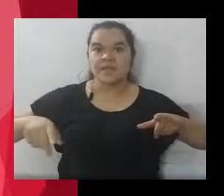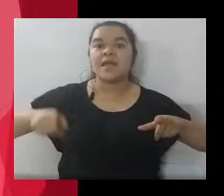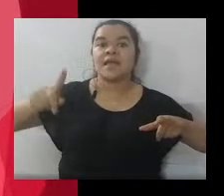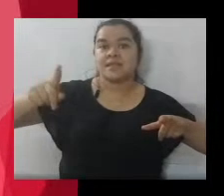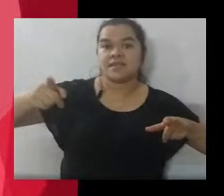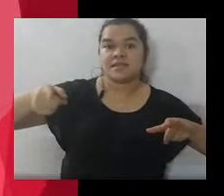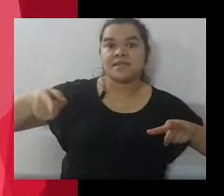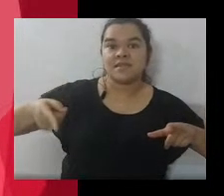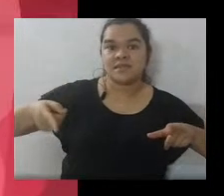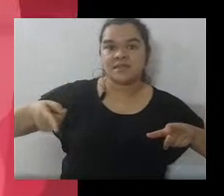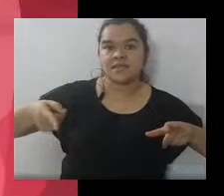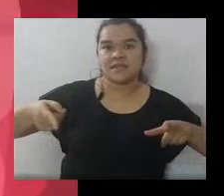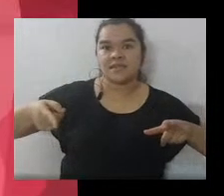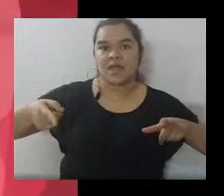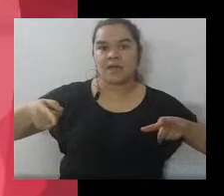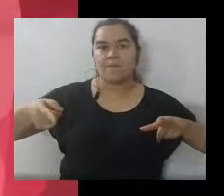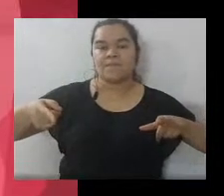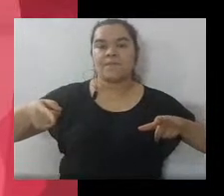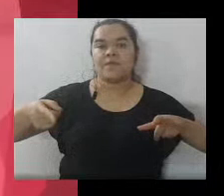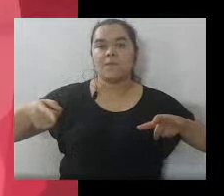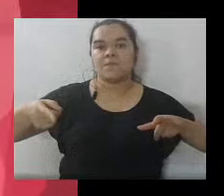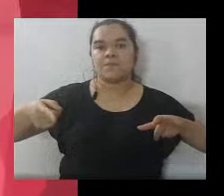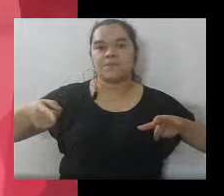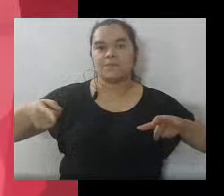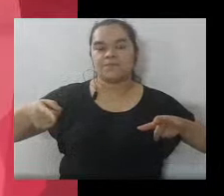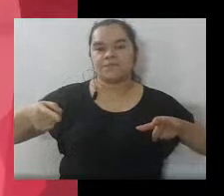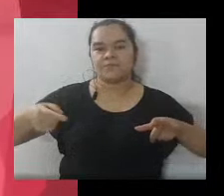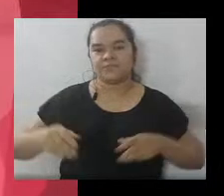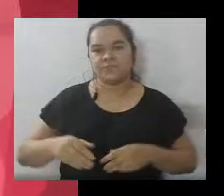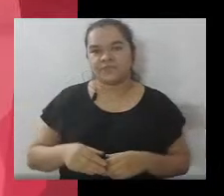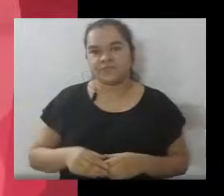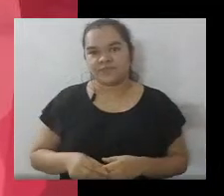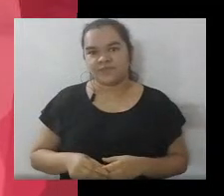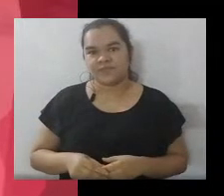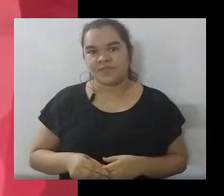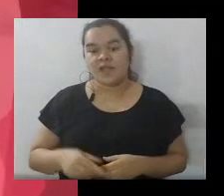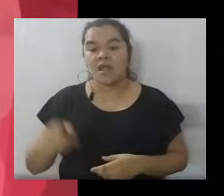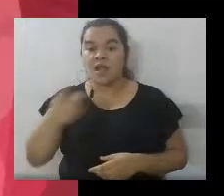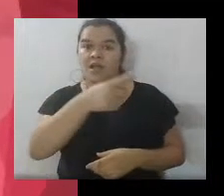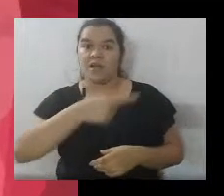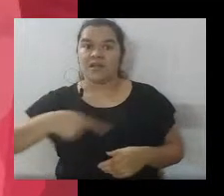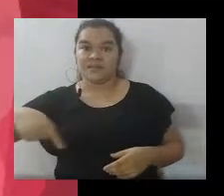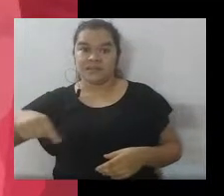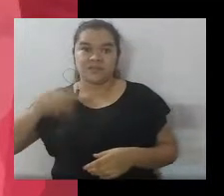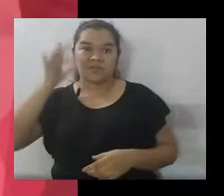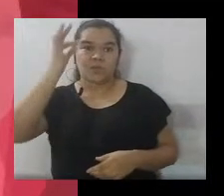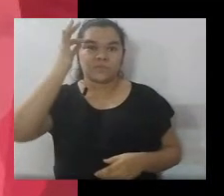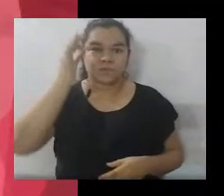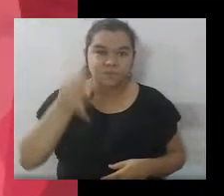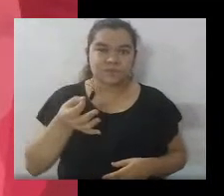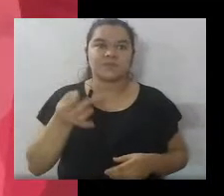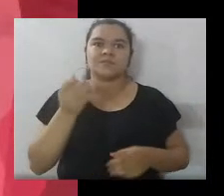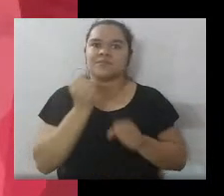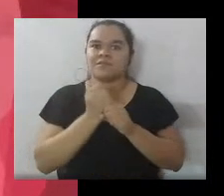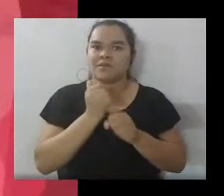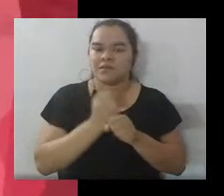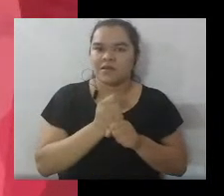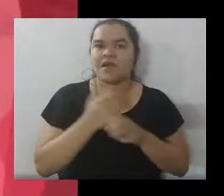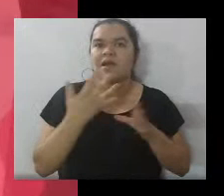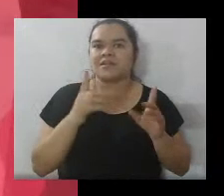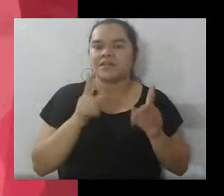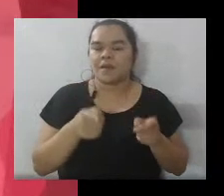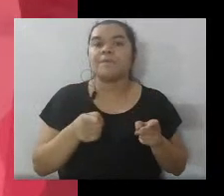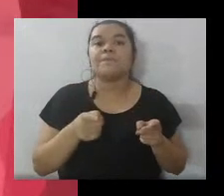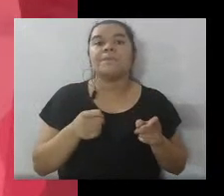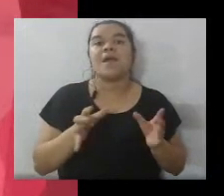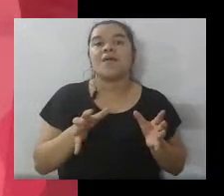utilizar esto como para aportar a la agrimensura desde el área de la